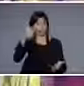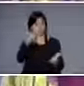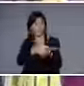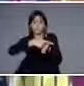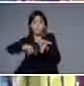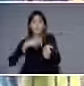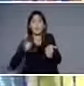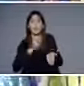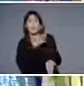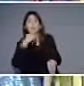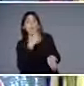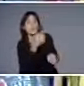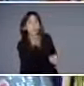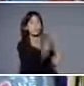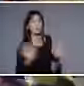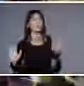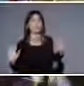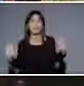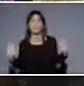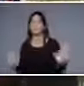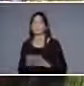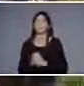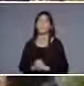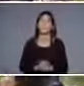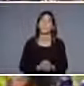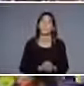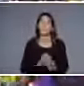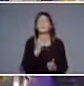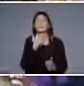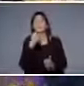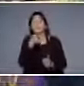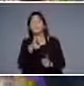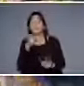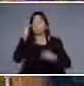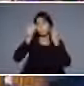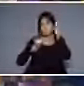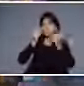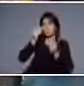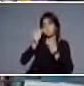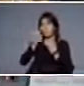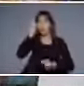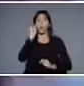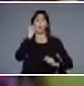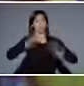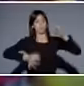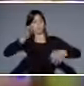El PP, si se te ocurre acudir a un...